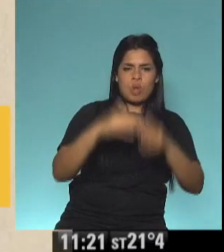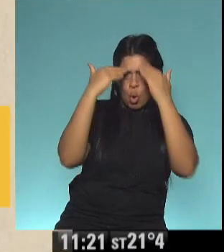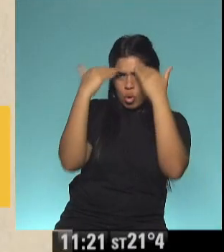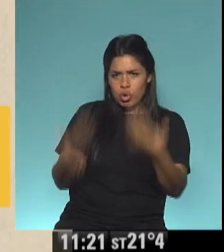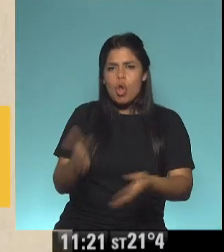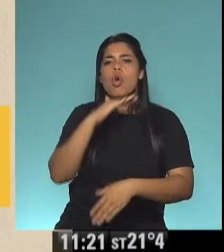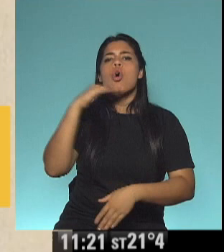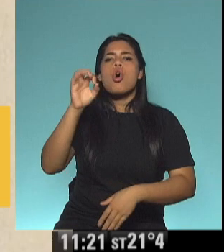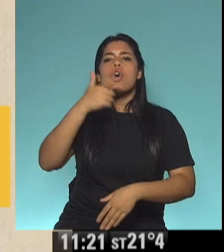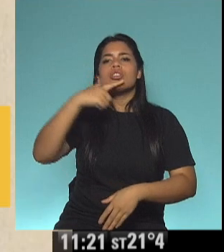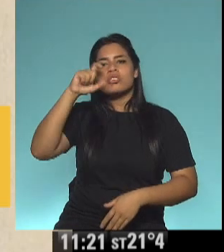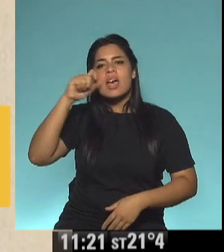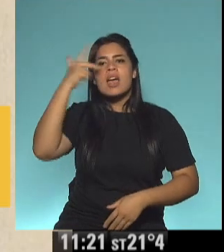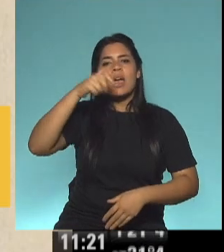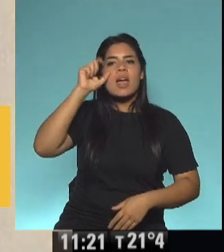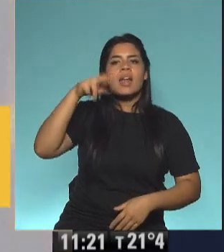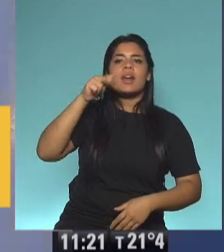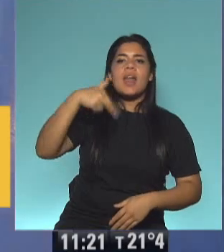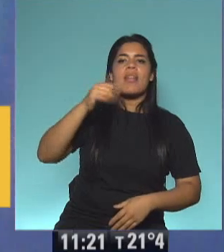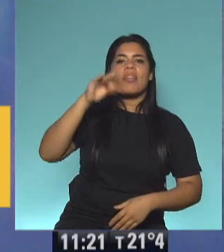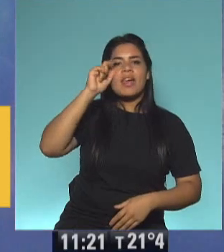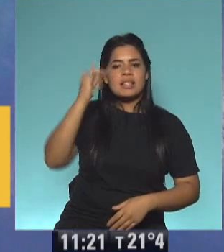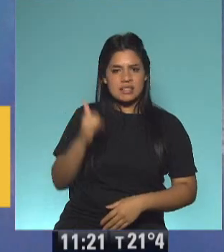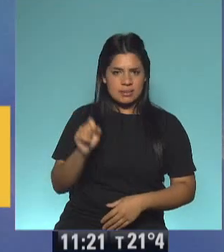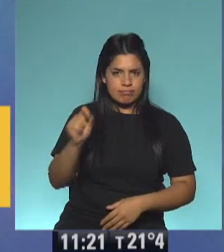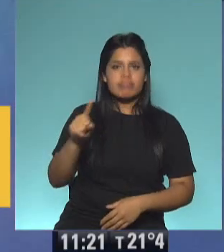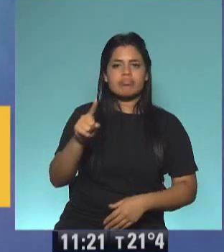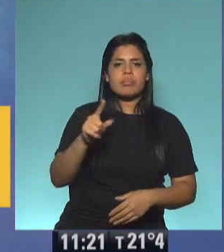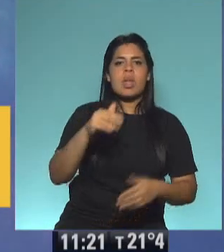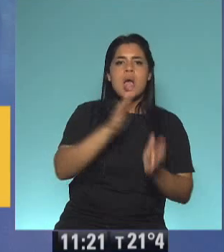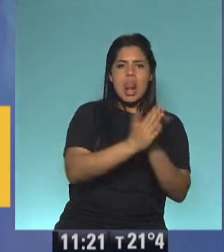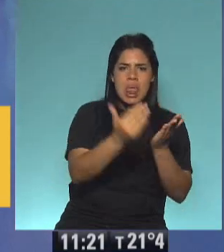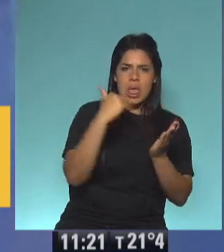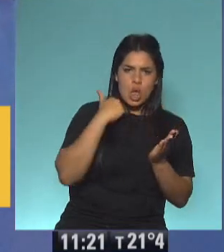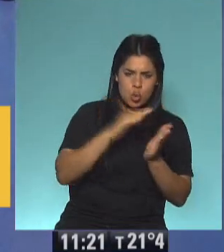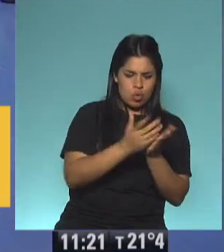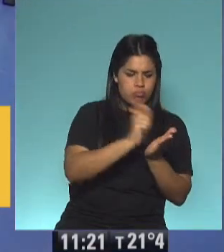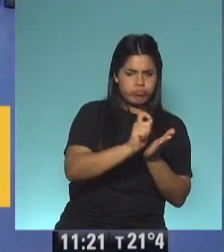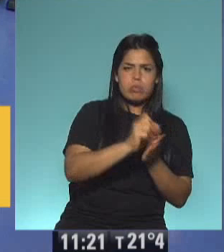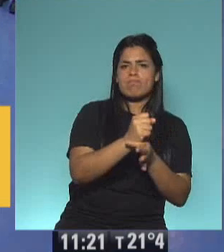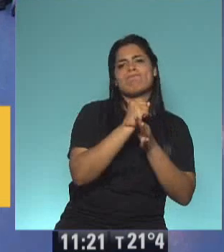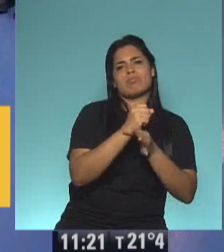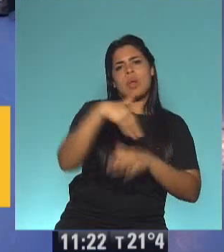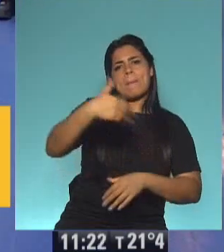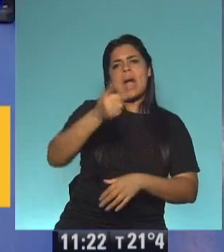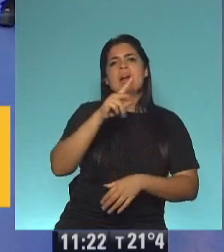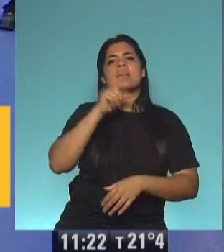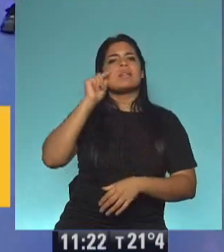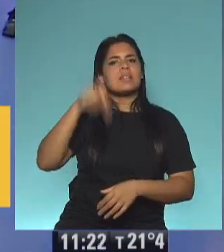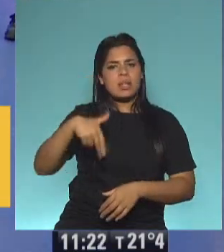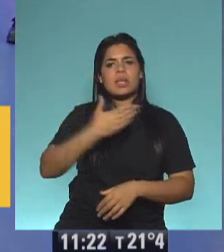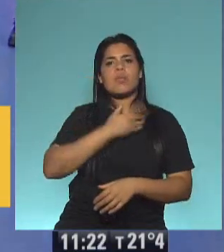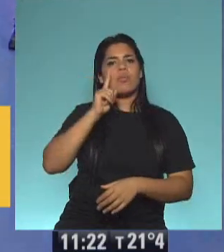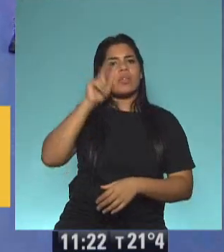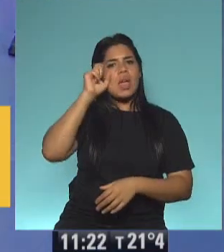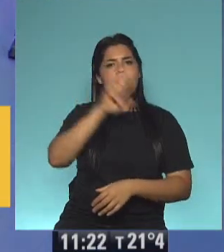Hernández. Perfecto, el, ahí vemos. Claro, el autor Martín Fierro. Espectacular. Así que hoy conmemoramos eso y seguimos